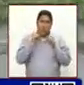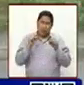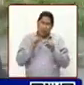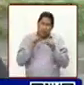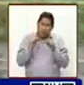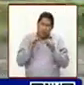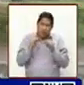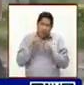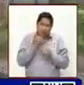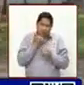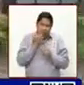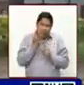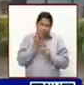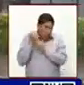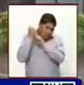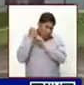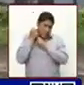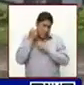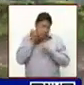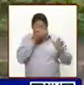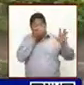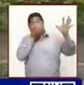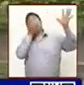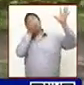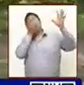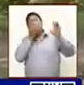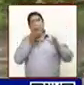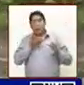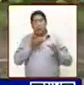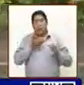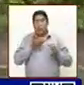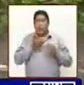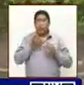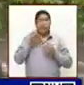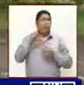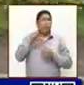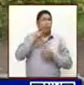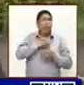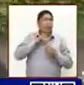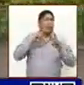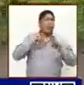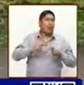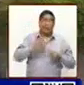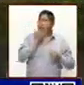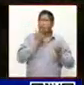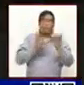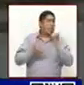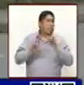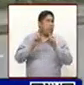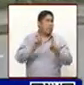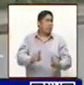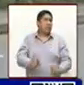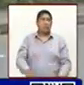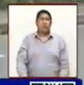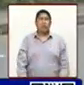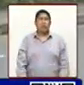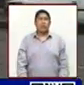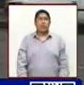de secuestro. ¿Qué dice la policía? ¿Qué hipótesis se maneja? ¿Qué está pasando? Ahora lo vamos a conocer.